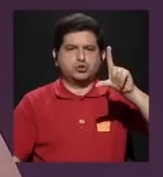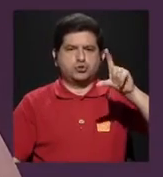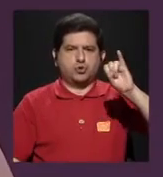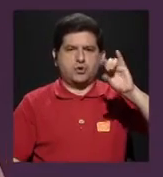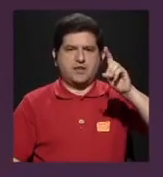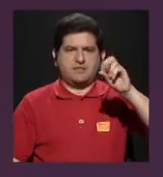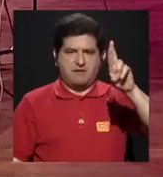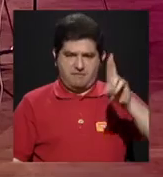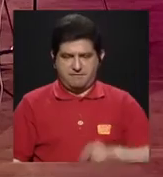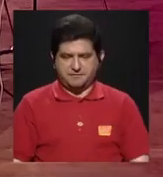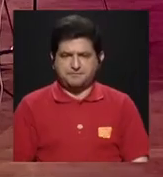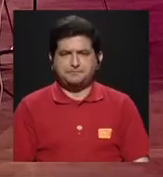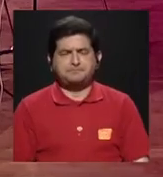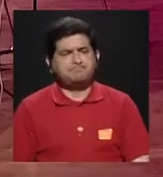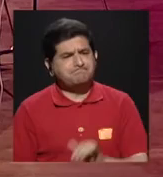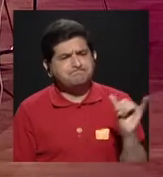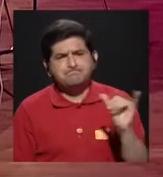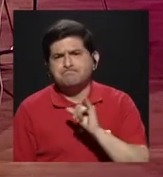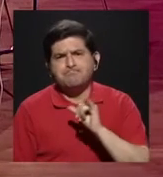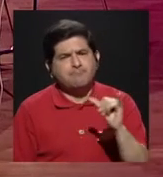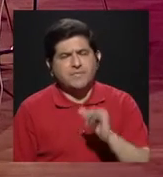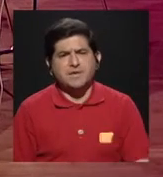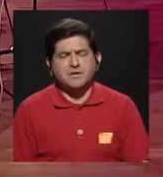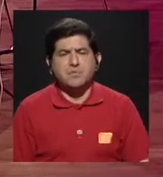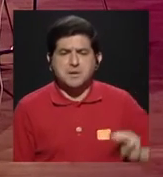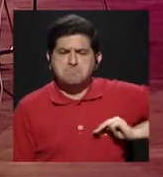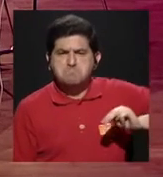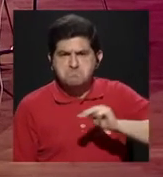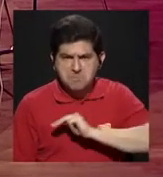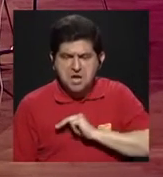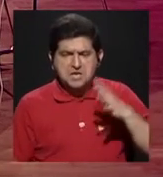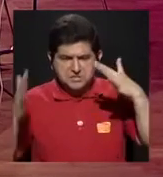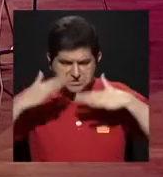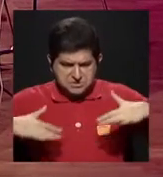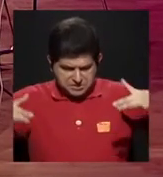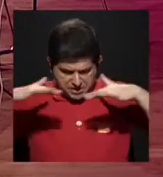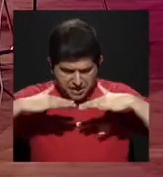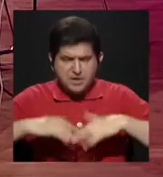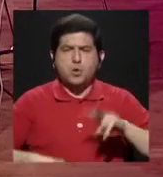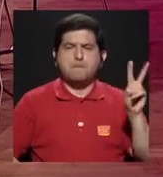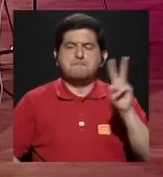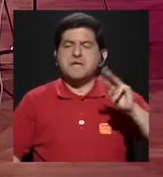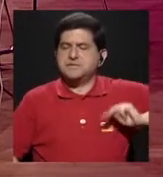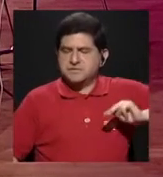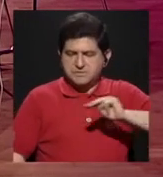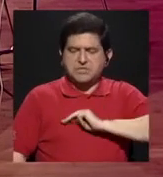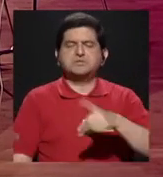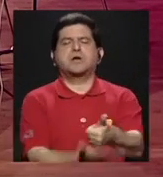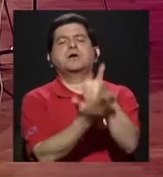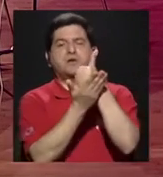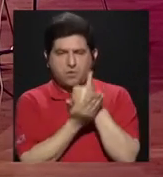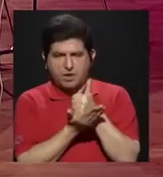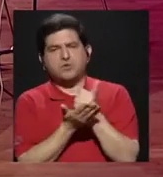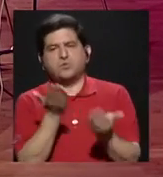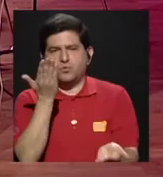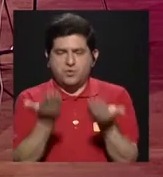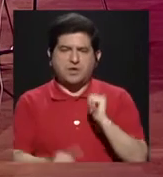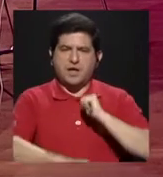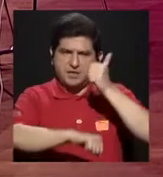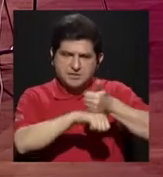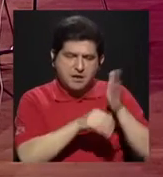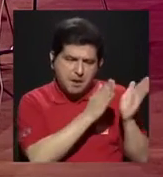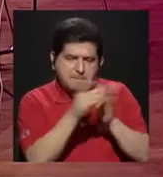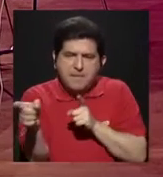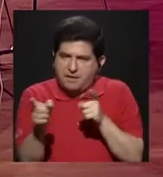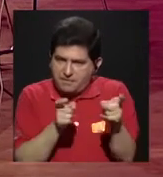que también el MINAE, ¿verdad? El viceministerio de MINAE nos ha ayudado en crear los planes